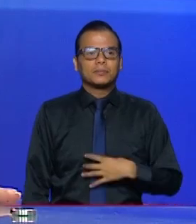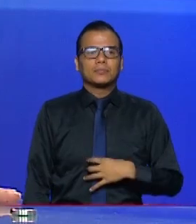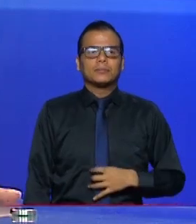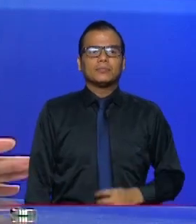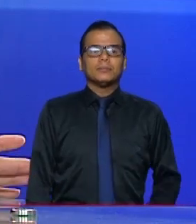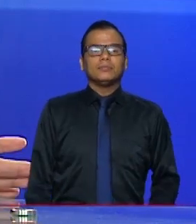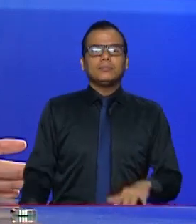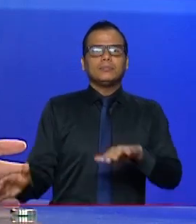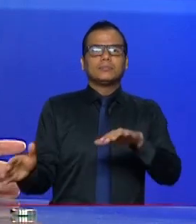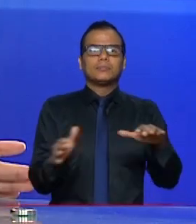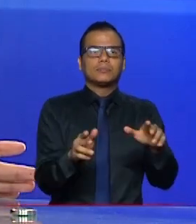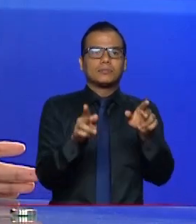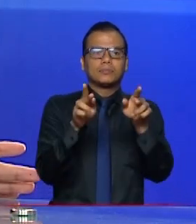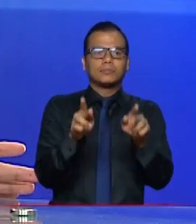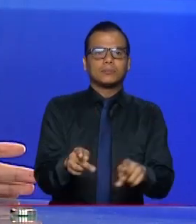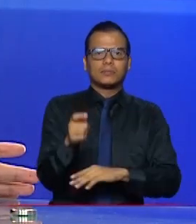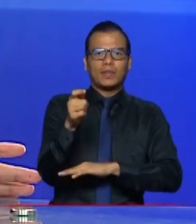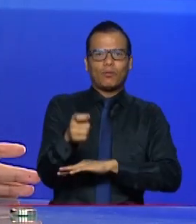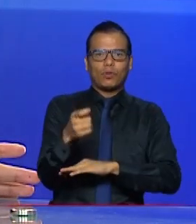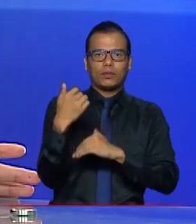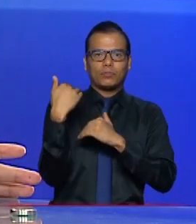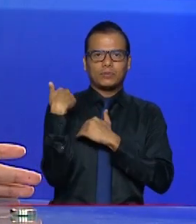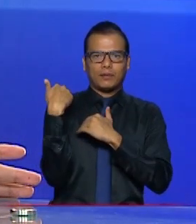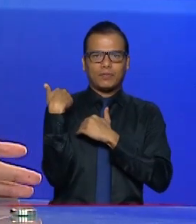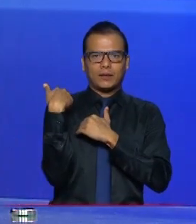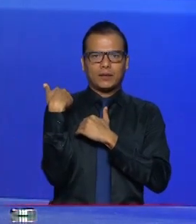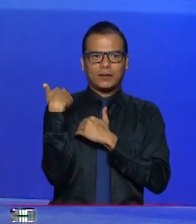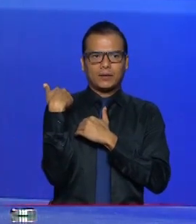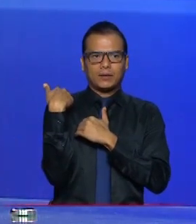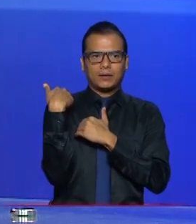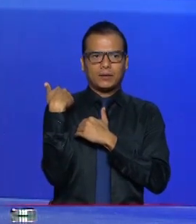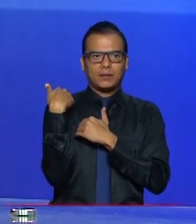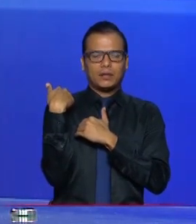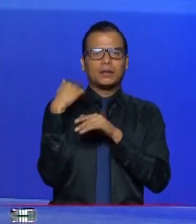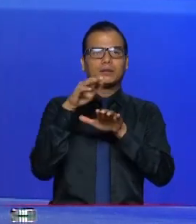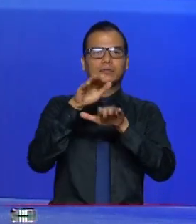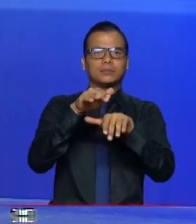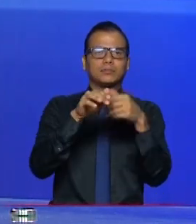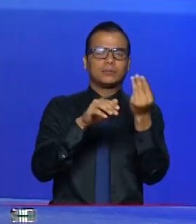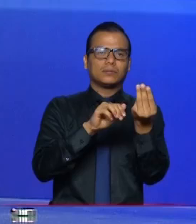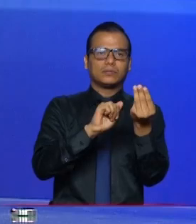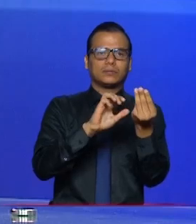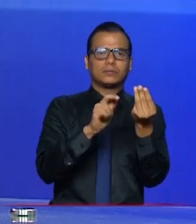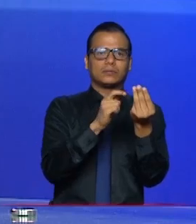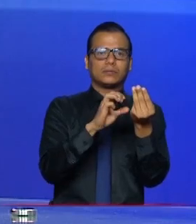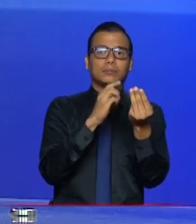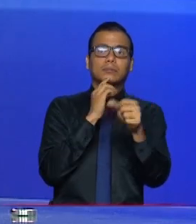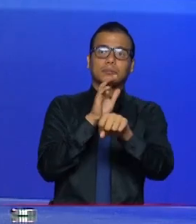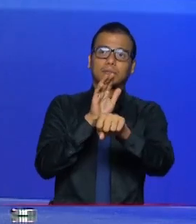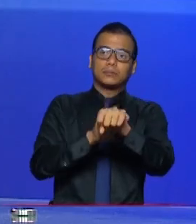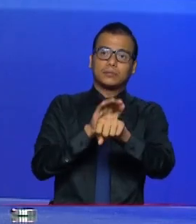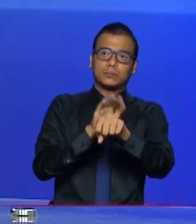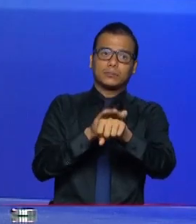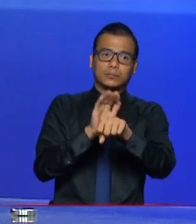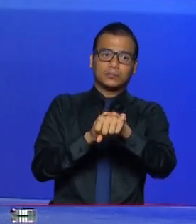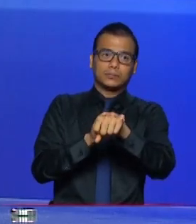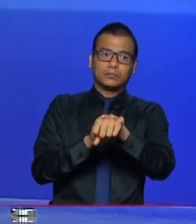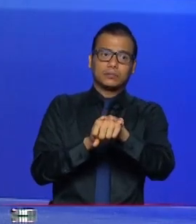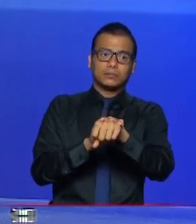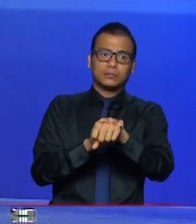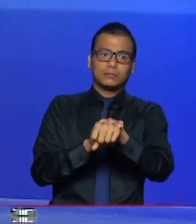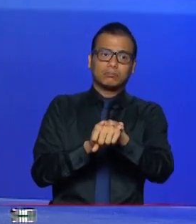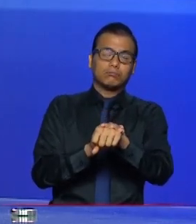Y luego de que el abogado vocero del ejército gaitanista de Colombia, conocido también como Clan del Golfo, anunciara en Telepacífico Noticias